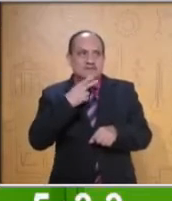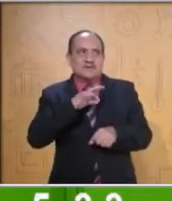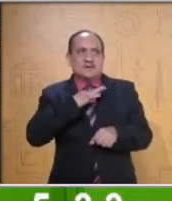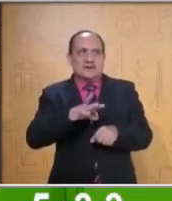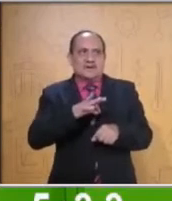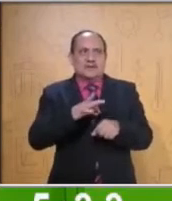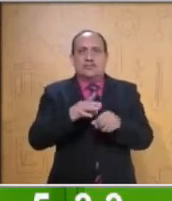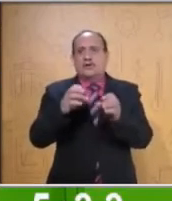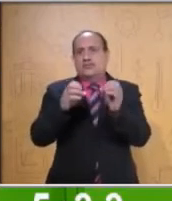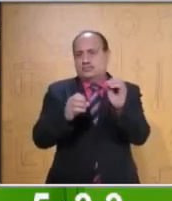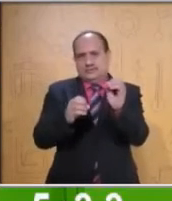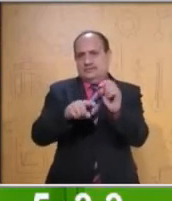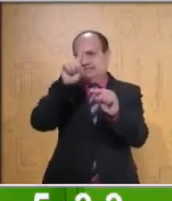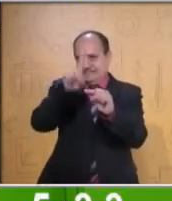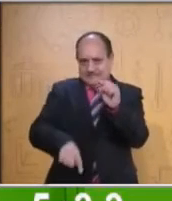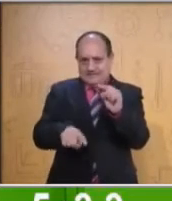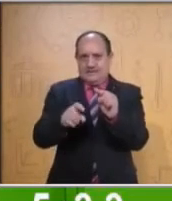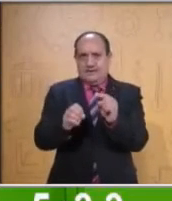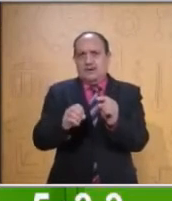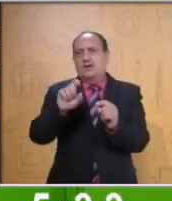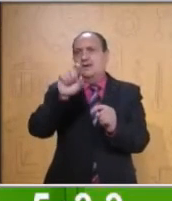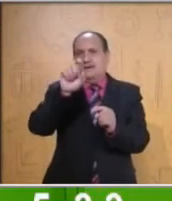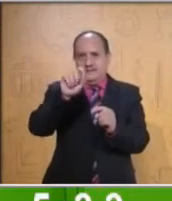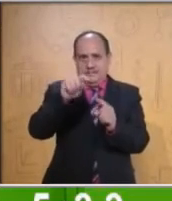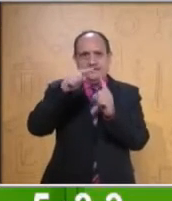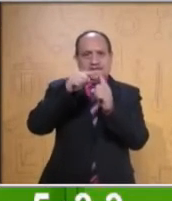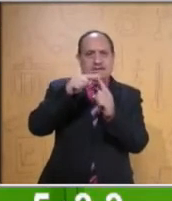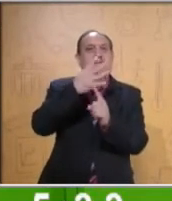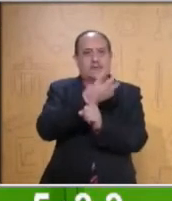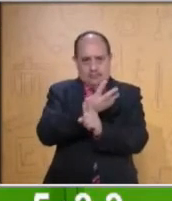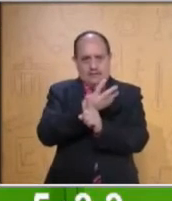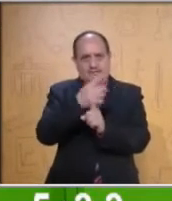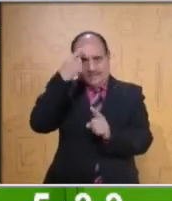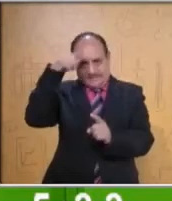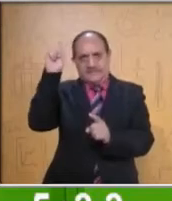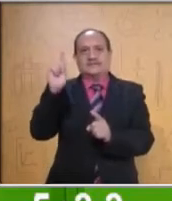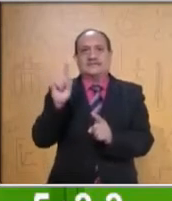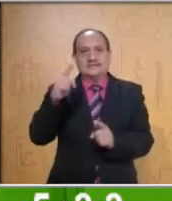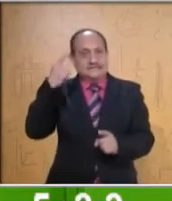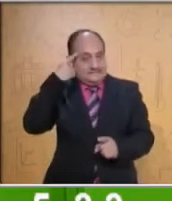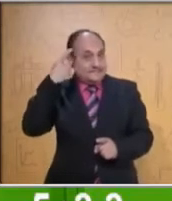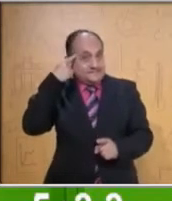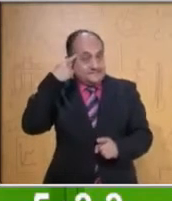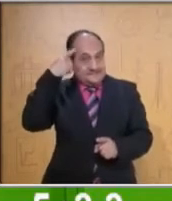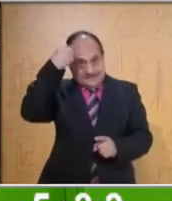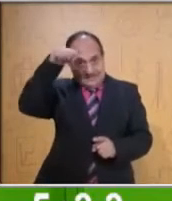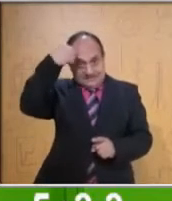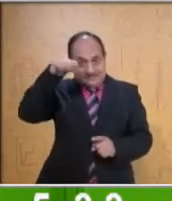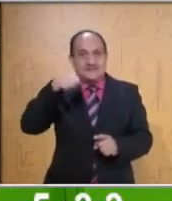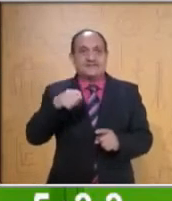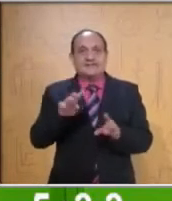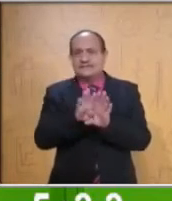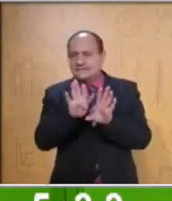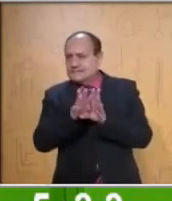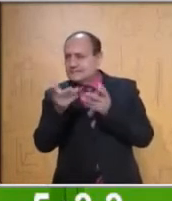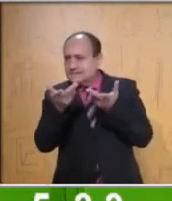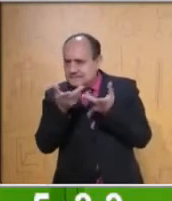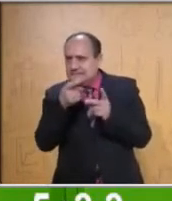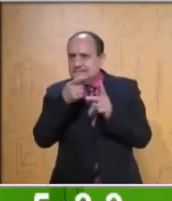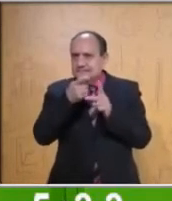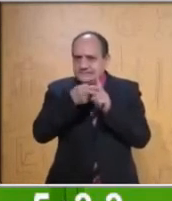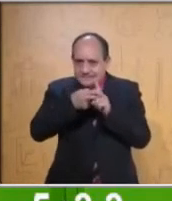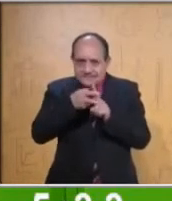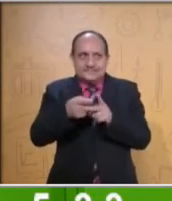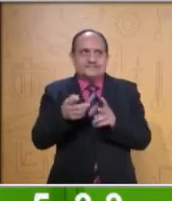cancelar ceros y dividir 20 entre 4, que es mucho más sencillo. Estrategias, muchachos, por favor. Y ahí tenemos que el resultado